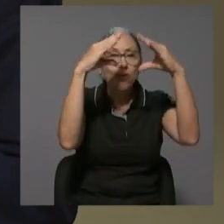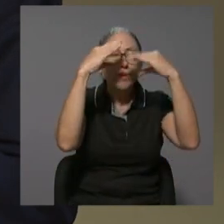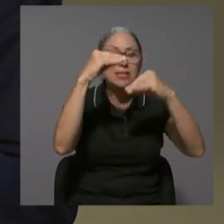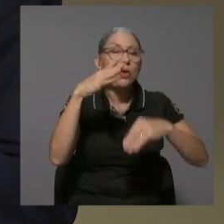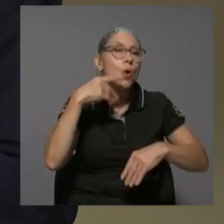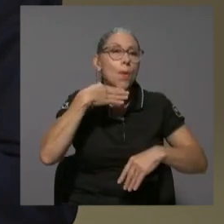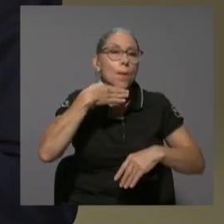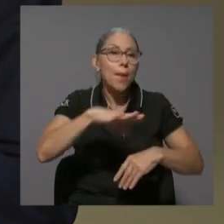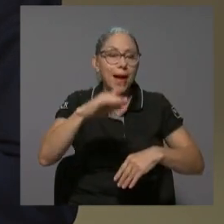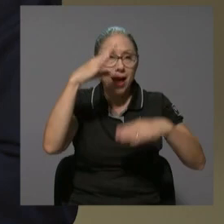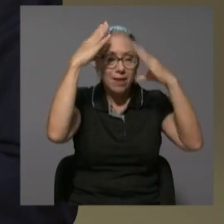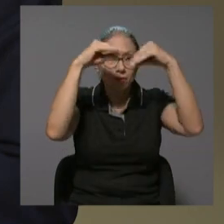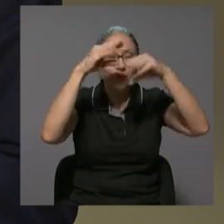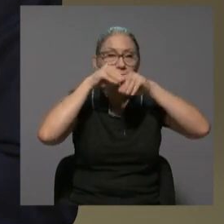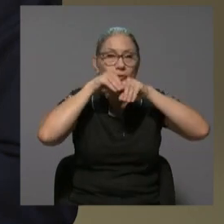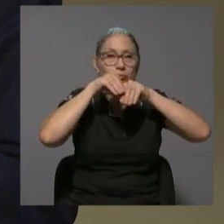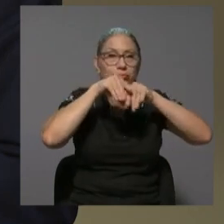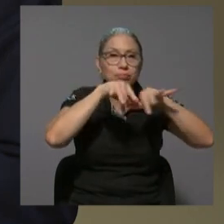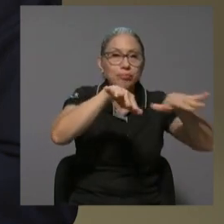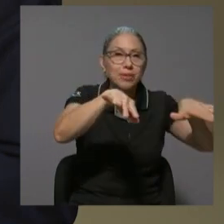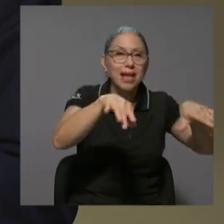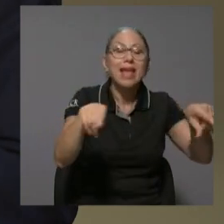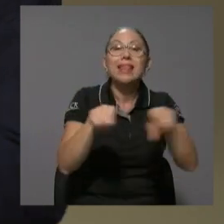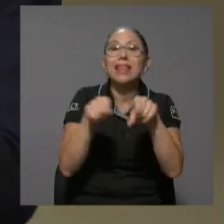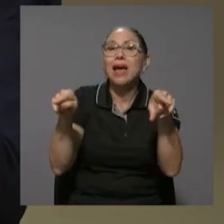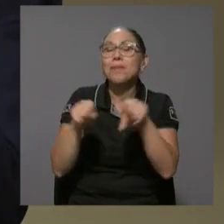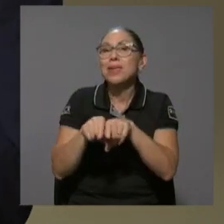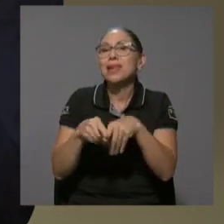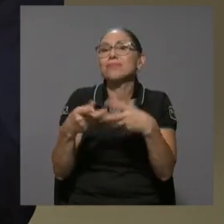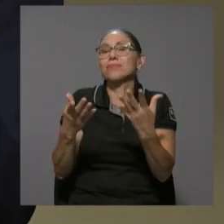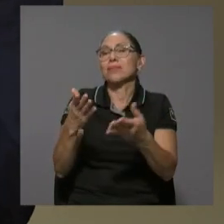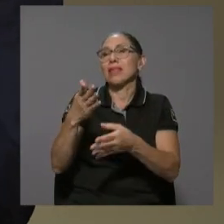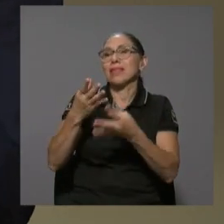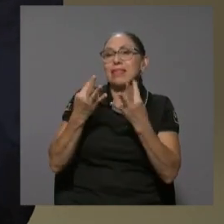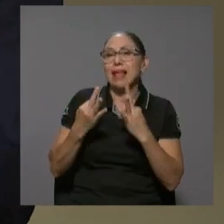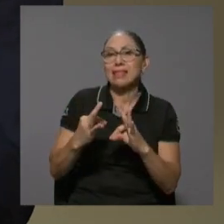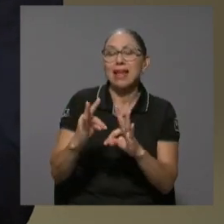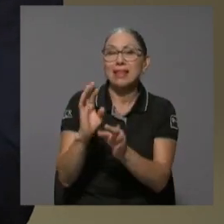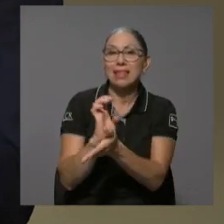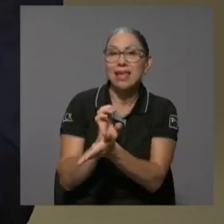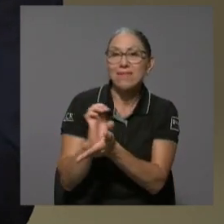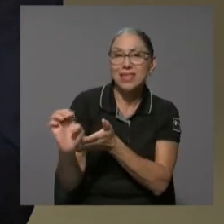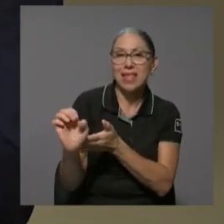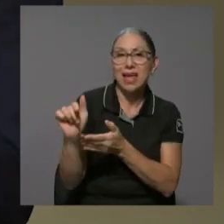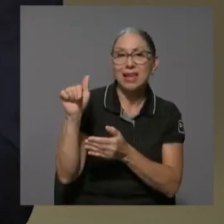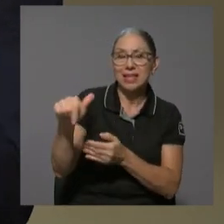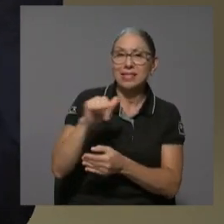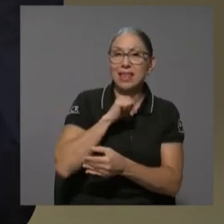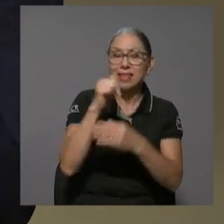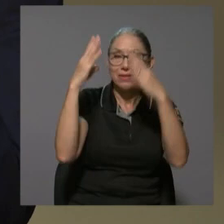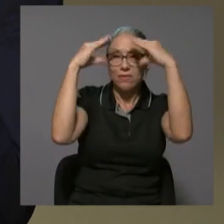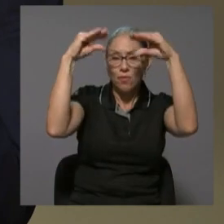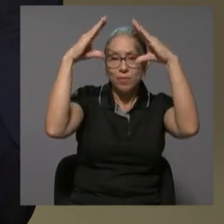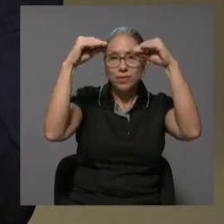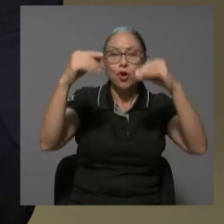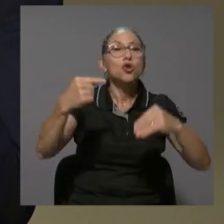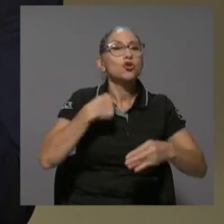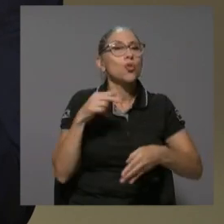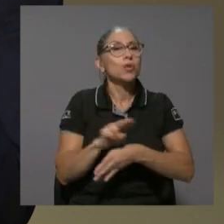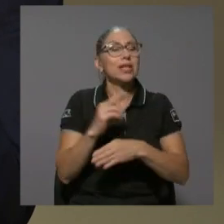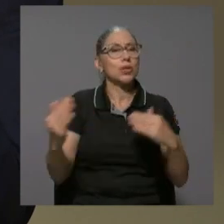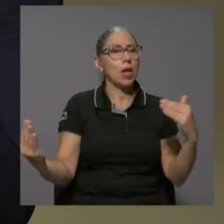para tratar de evitar esa desinformación. Yo utilizo la analogía del ambiente. Todos sabemos que el